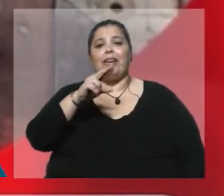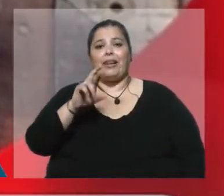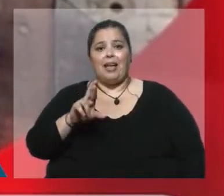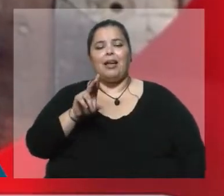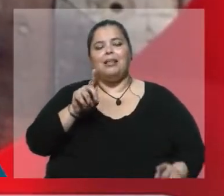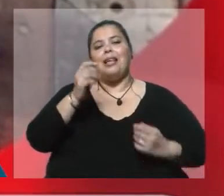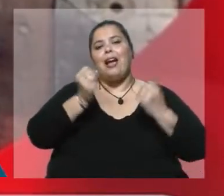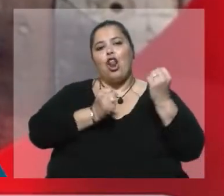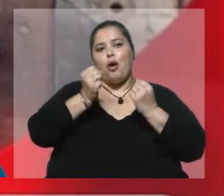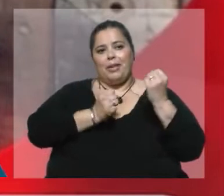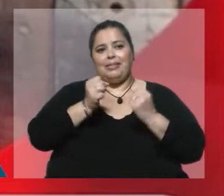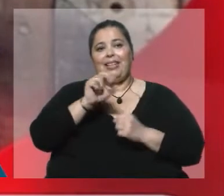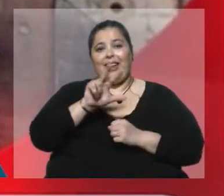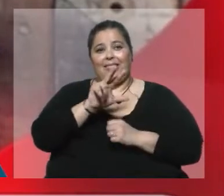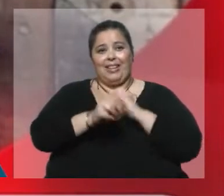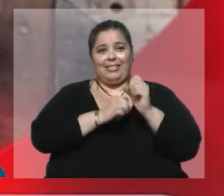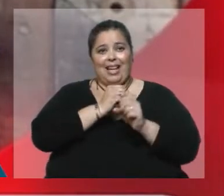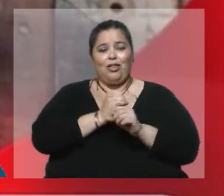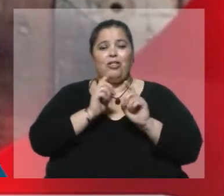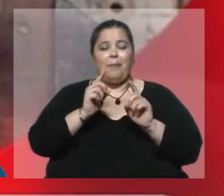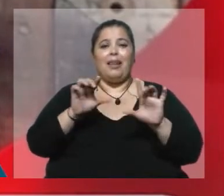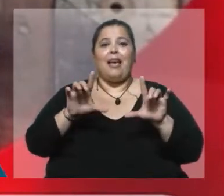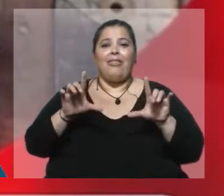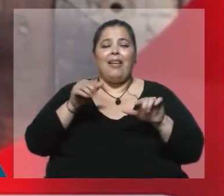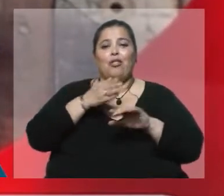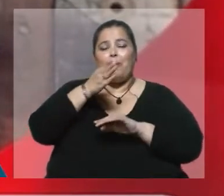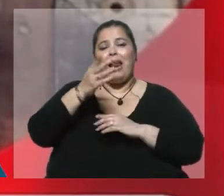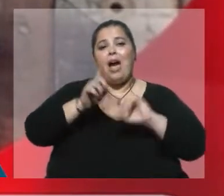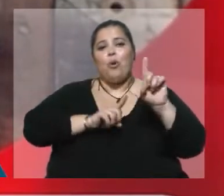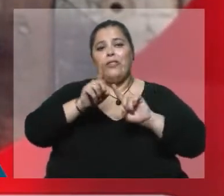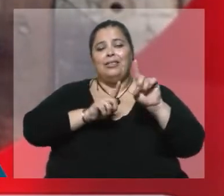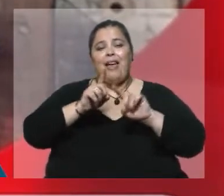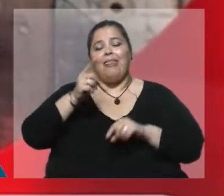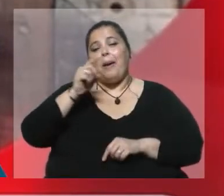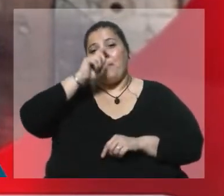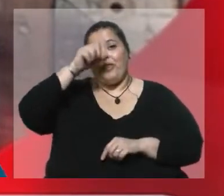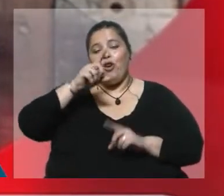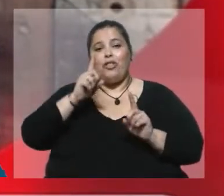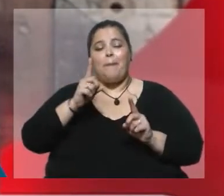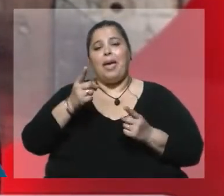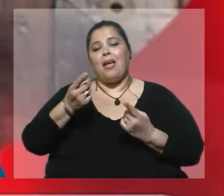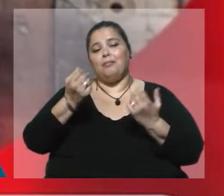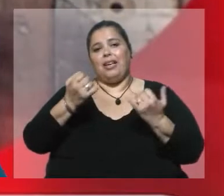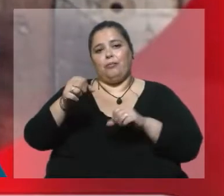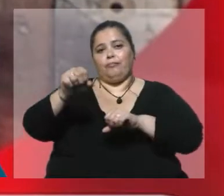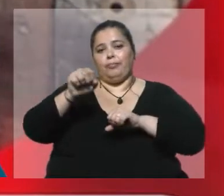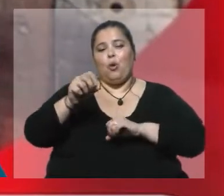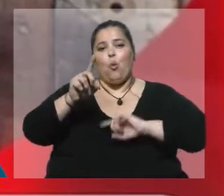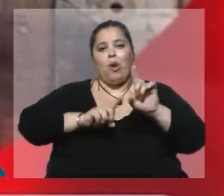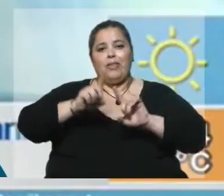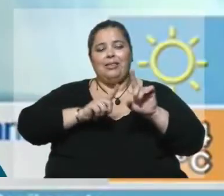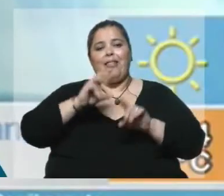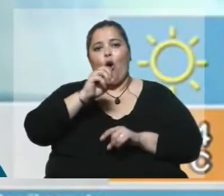por la universidad de la República candidato a máster en economía por la universidad de Montevideo y posgrado en business analytics por la universidad